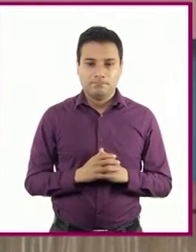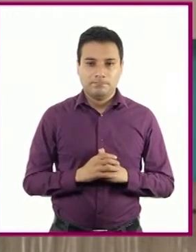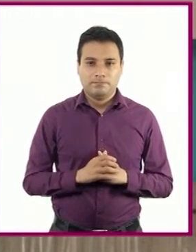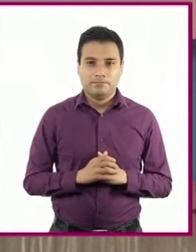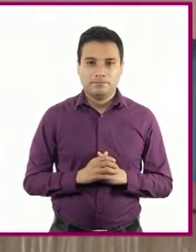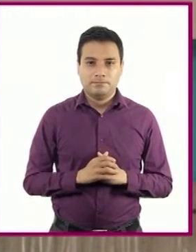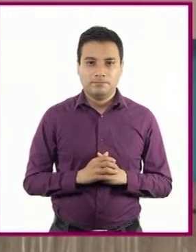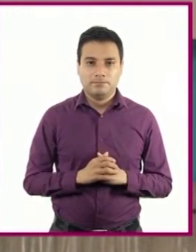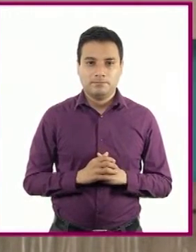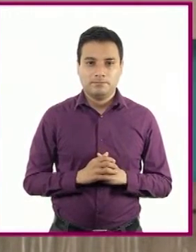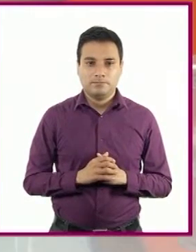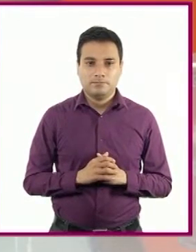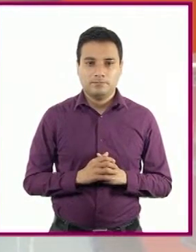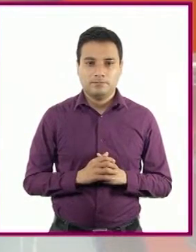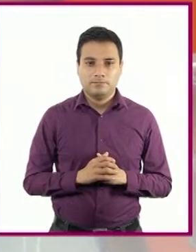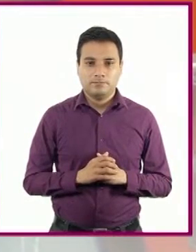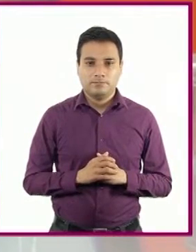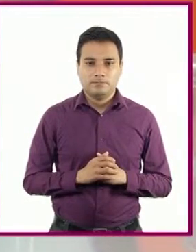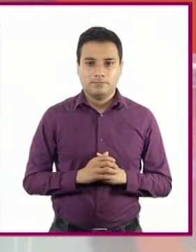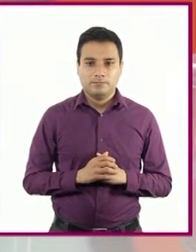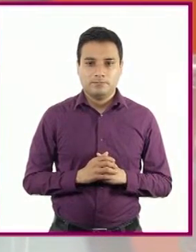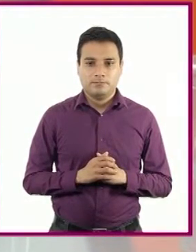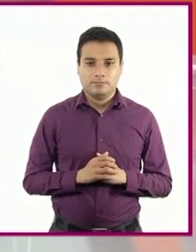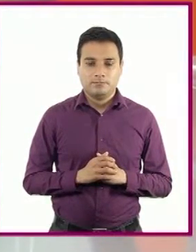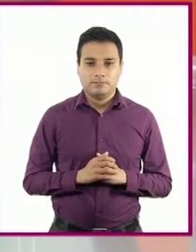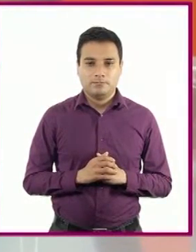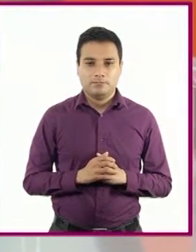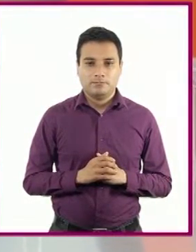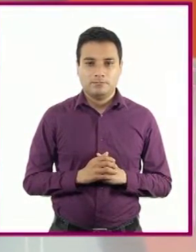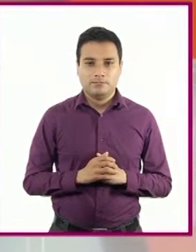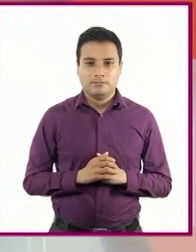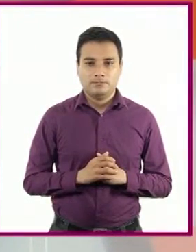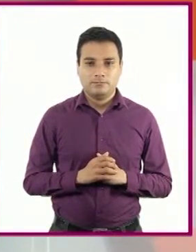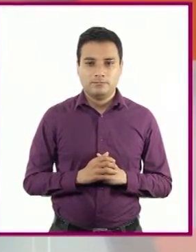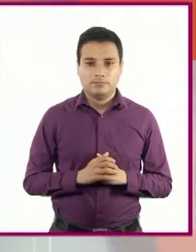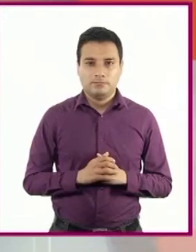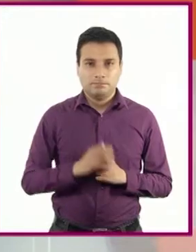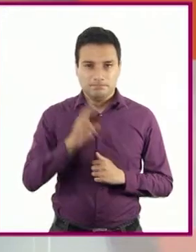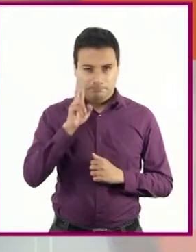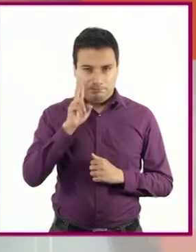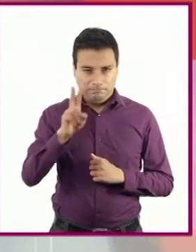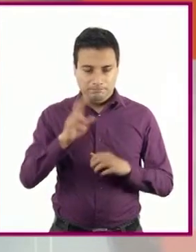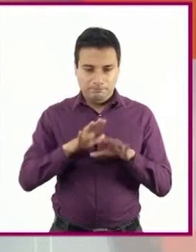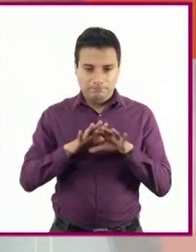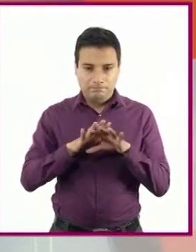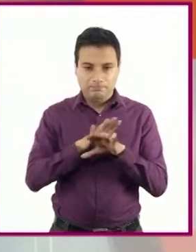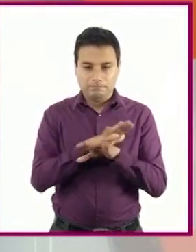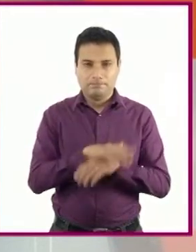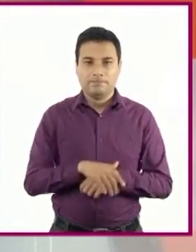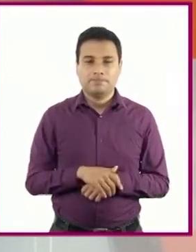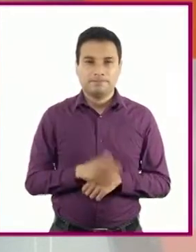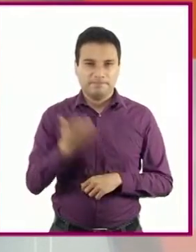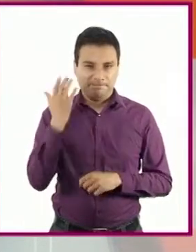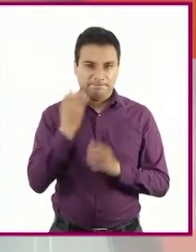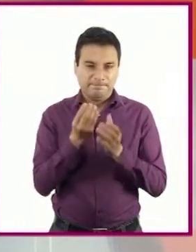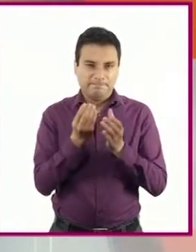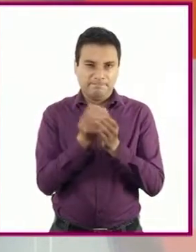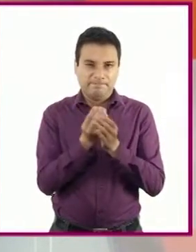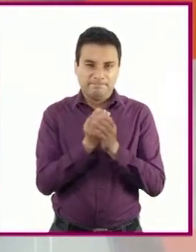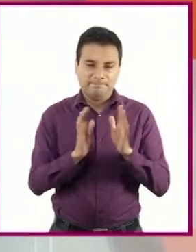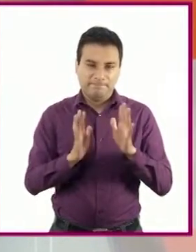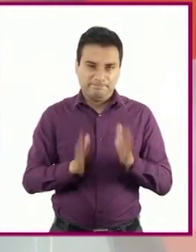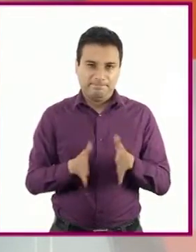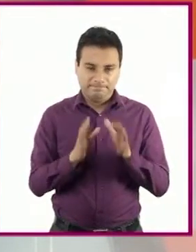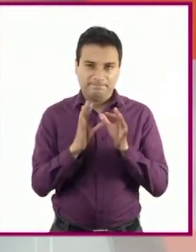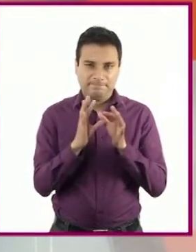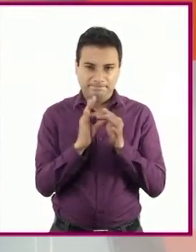que es en el que vamos a observar también parte de la reacción. Observemos los cambios que tiene. Recuerden que en otra sesión de acidez ya vimos